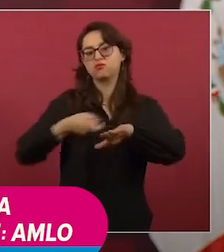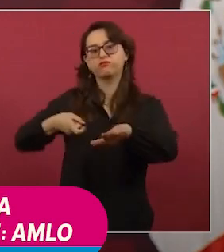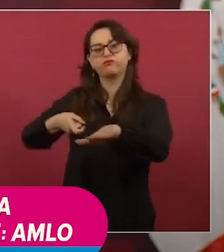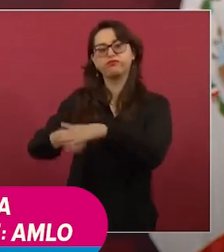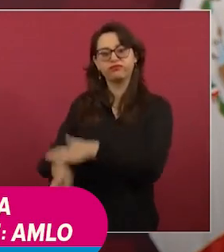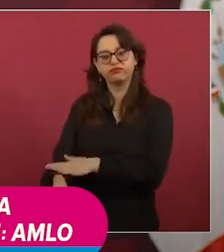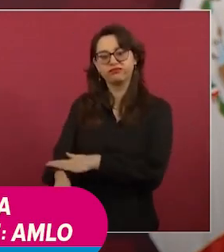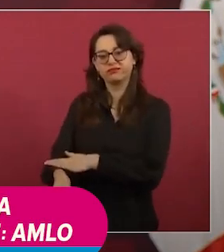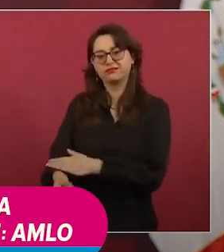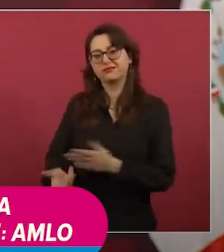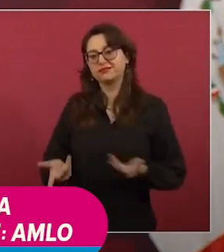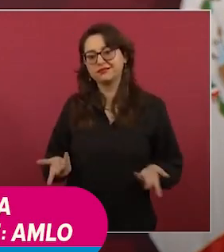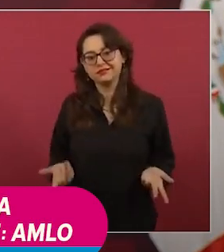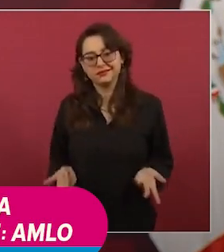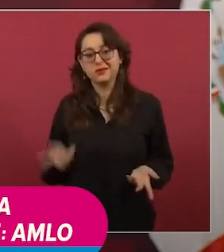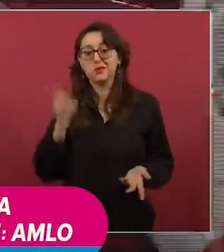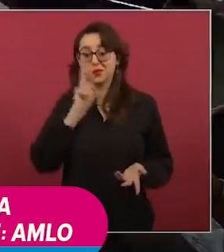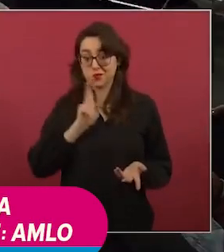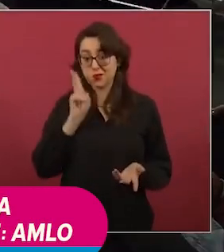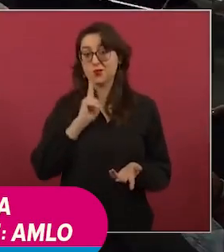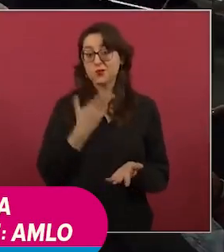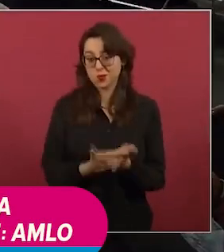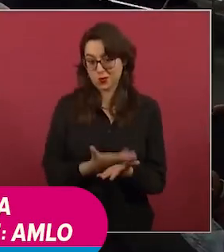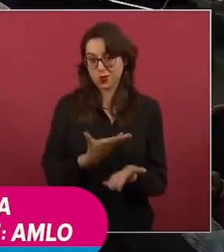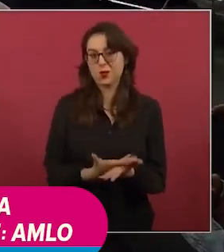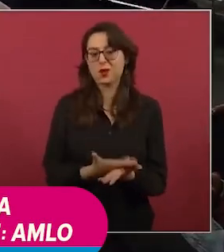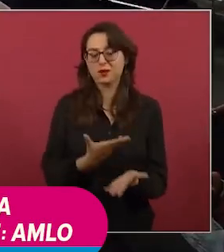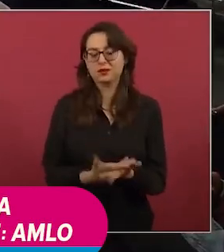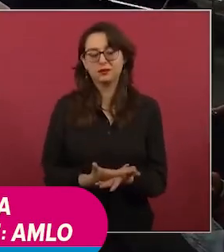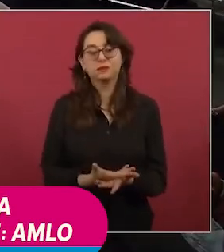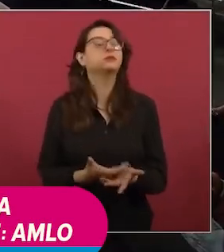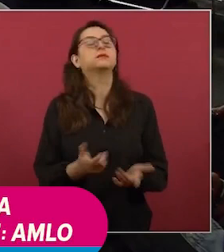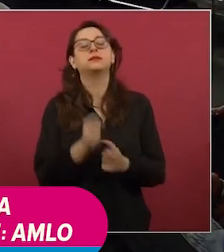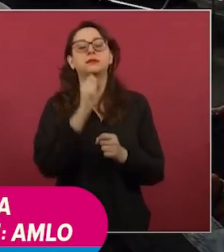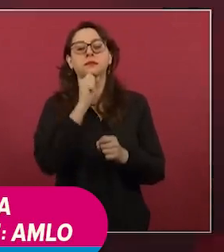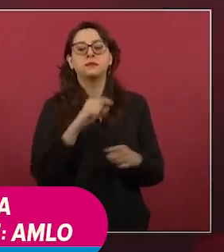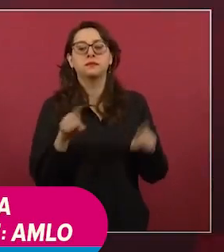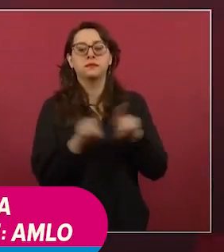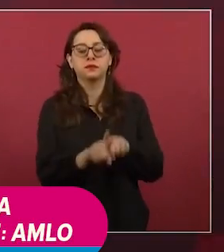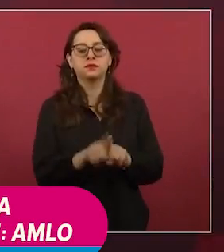Ahora, con lo de Calica, lo mismo,